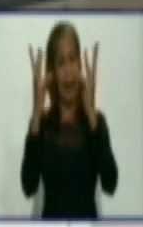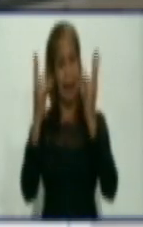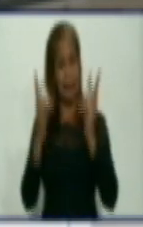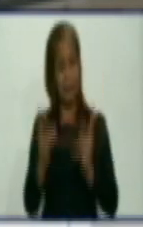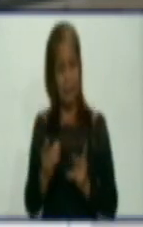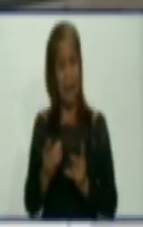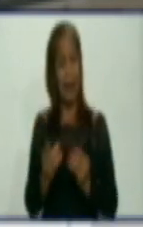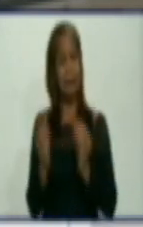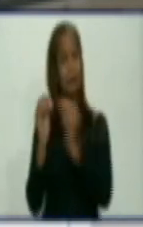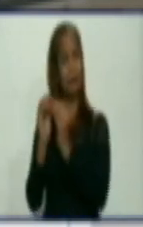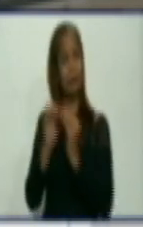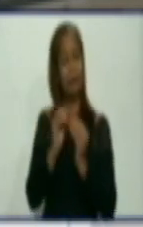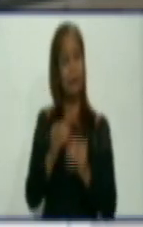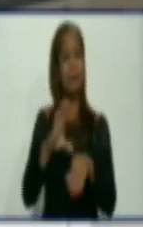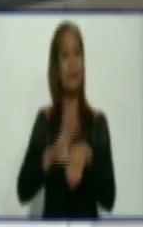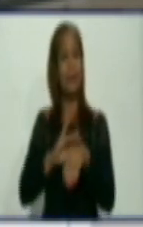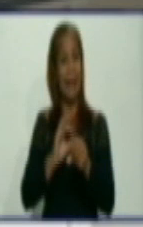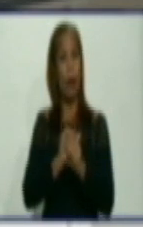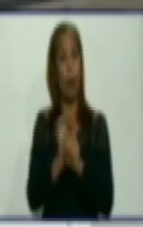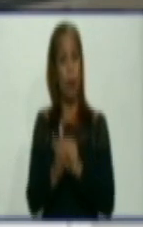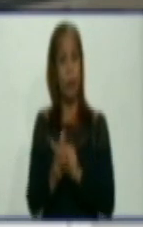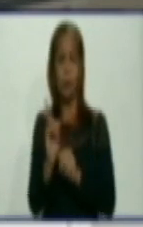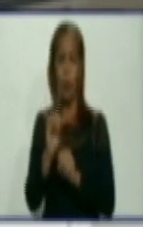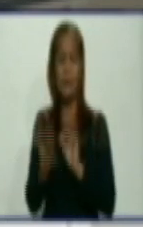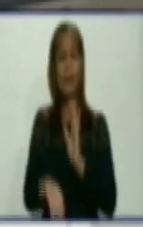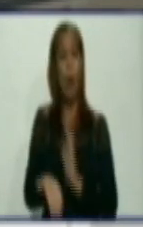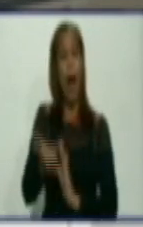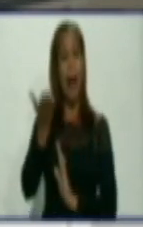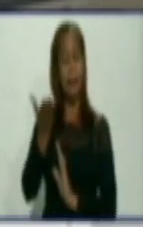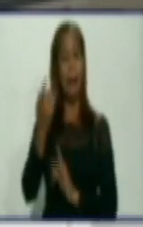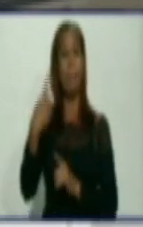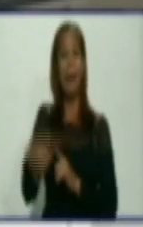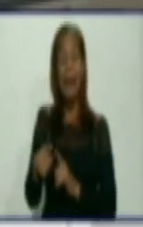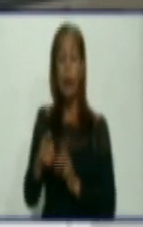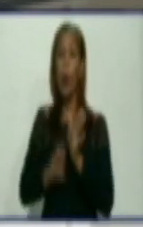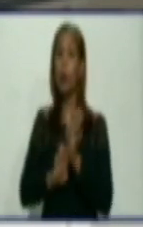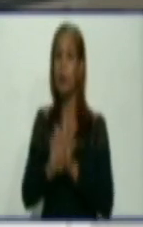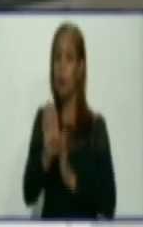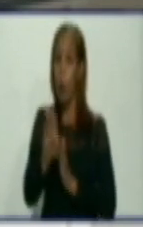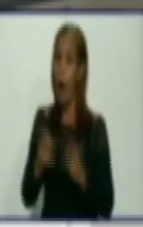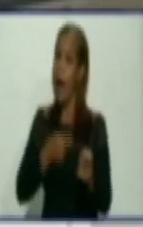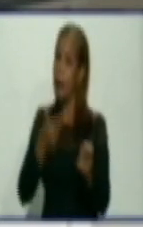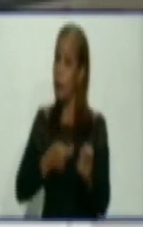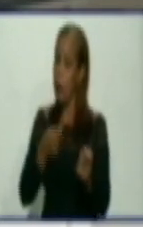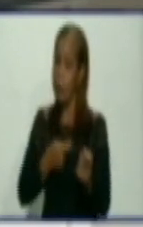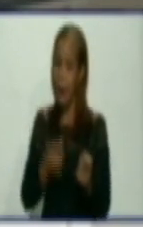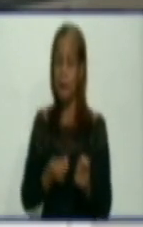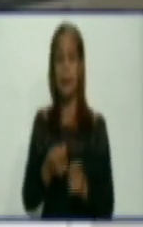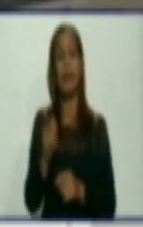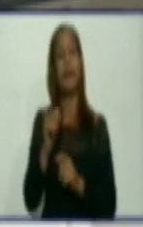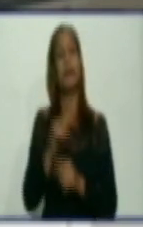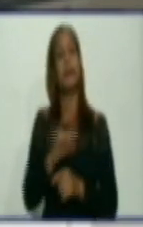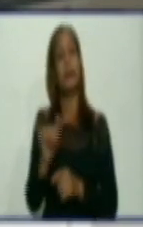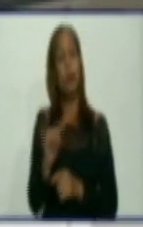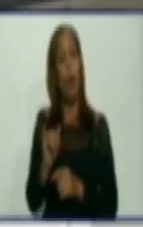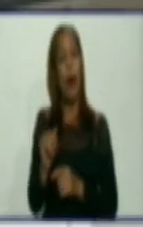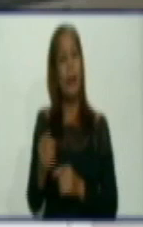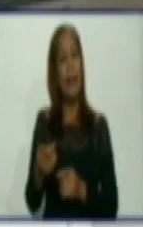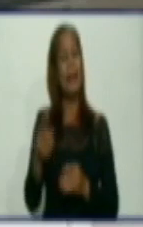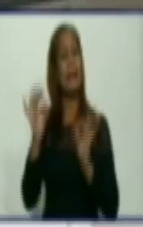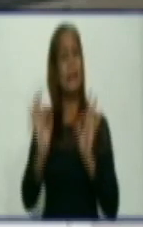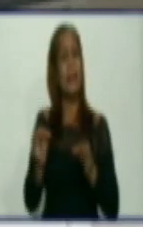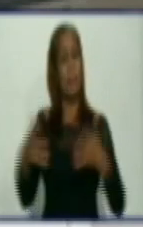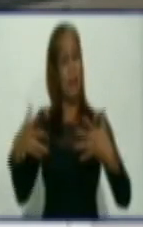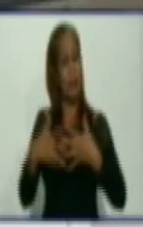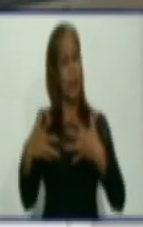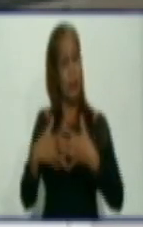días en la provincia no han sido de las más altas, continúa el combate en el que intervienen, además de las